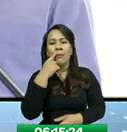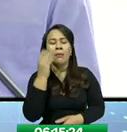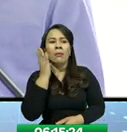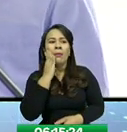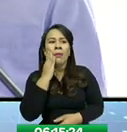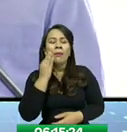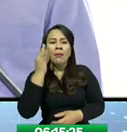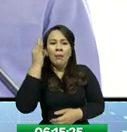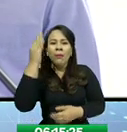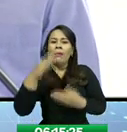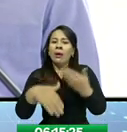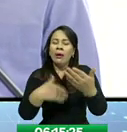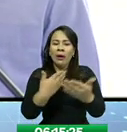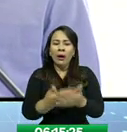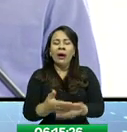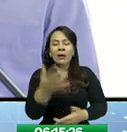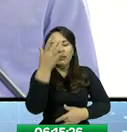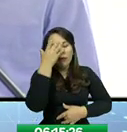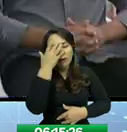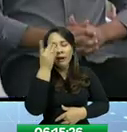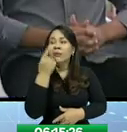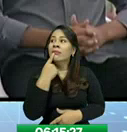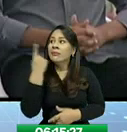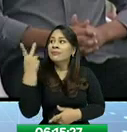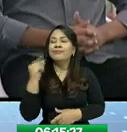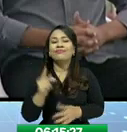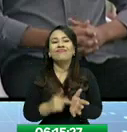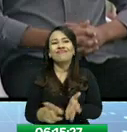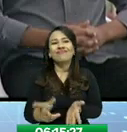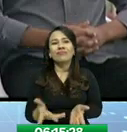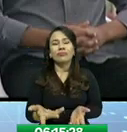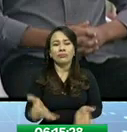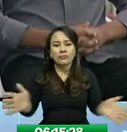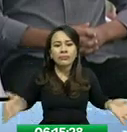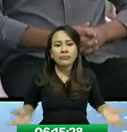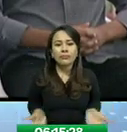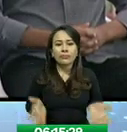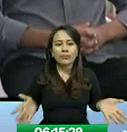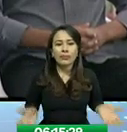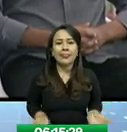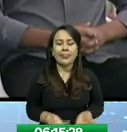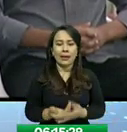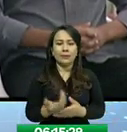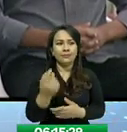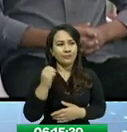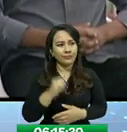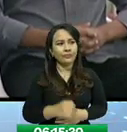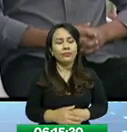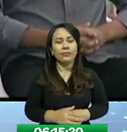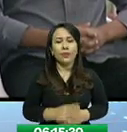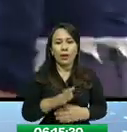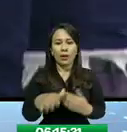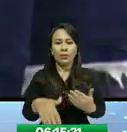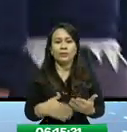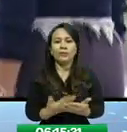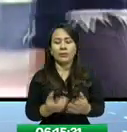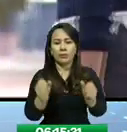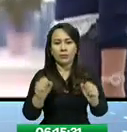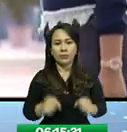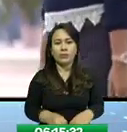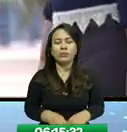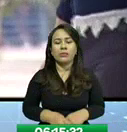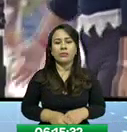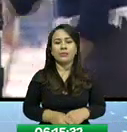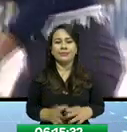ellos, precisamente uno decía que estaba enfermo. Y este es una un estímulo, pero por supuesto, así, ¿no? Es. Para poder